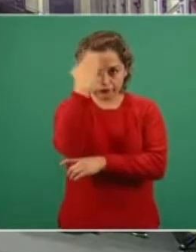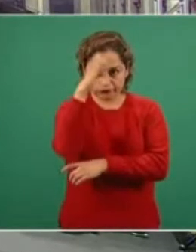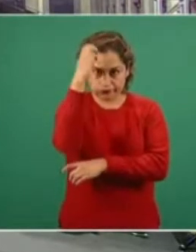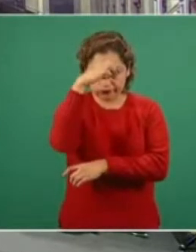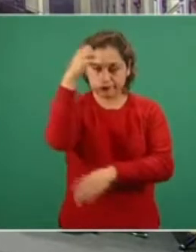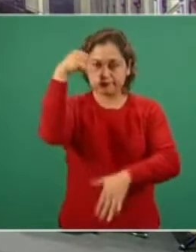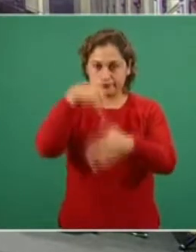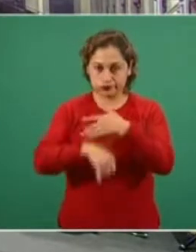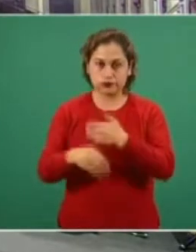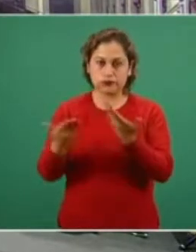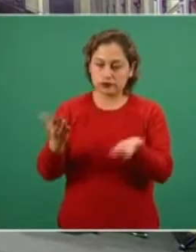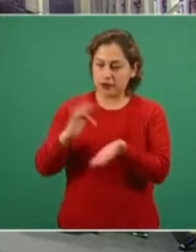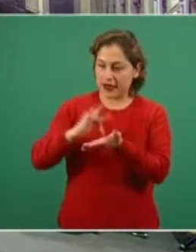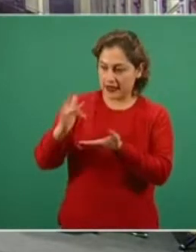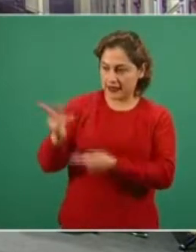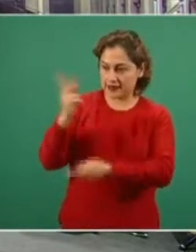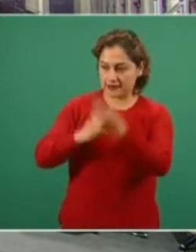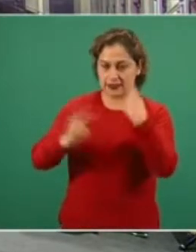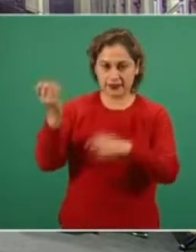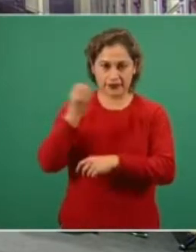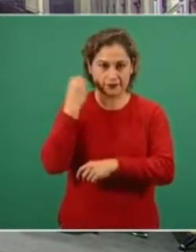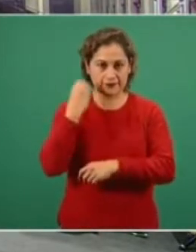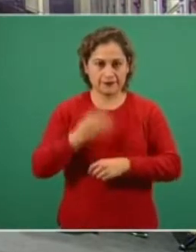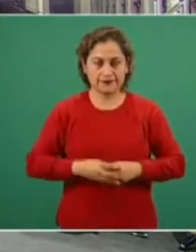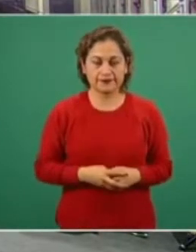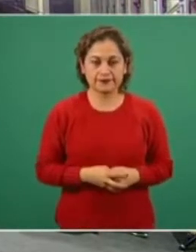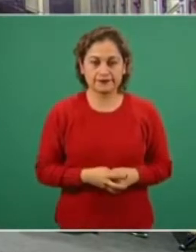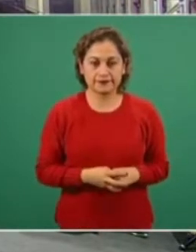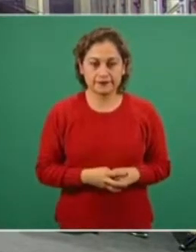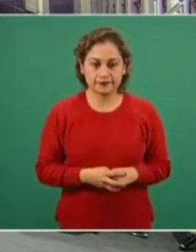Hugo, por acudir a la presentación.